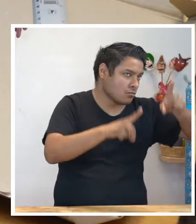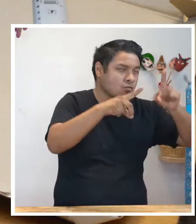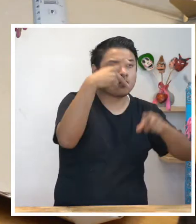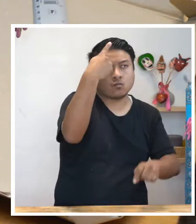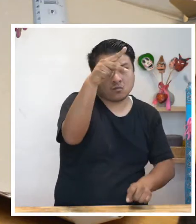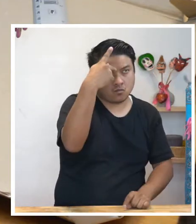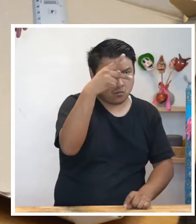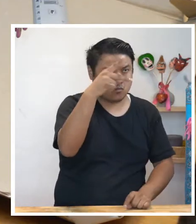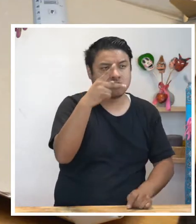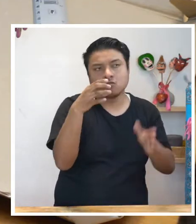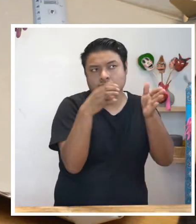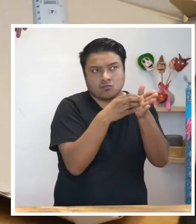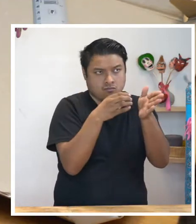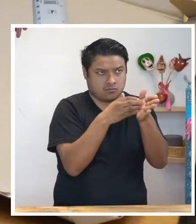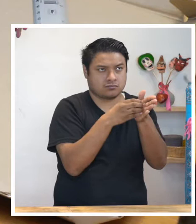es esto,